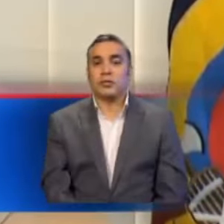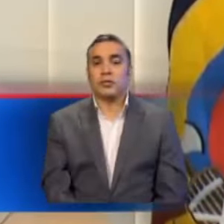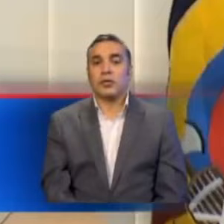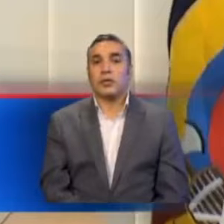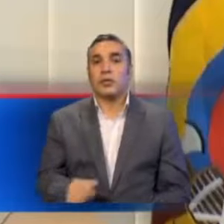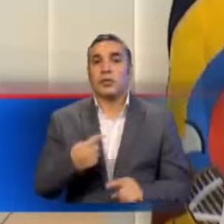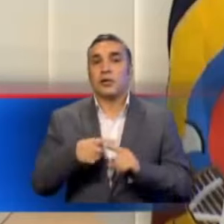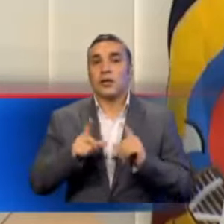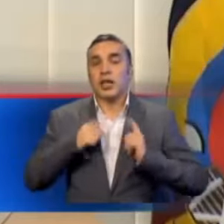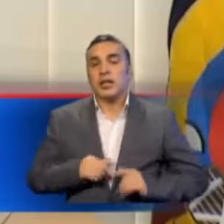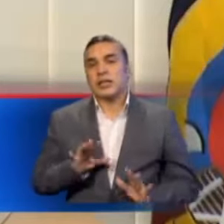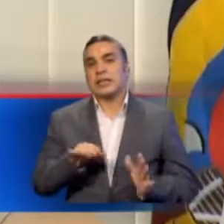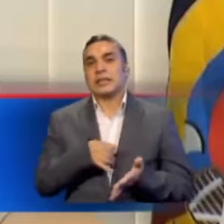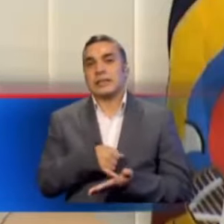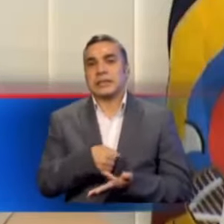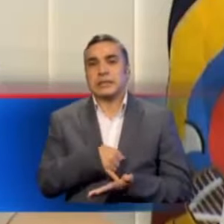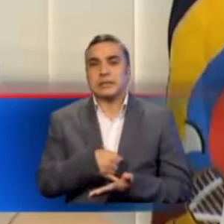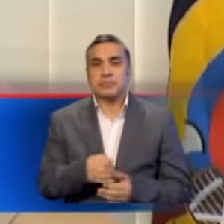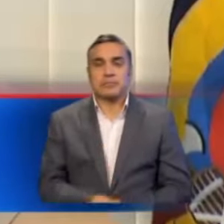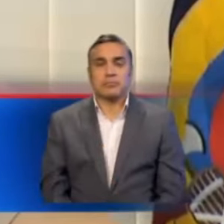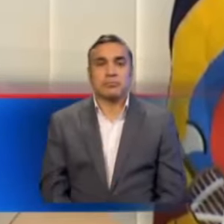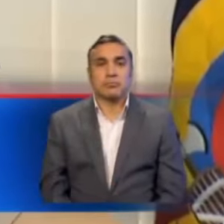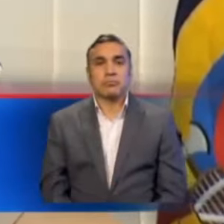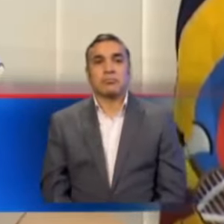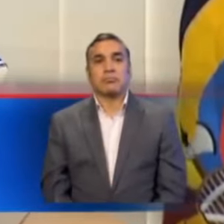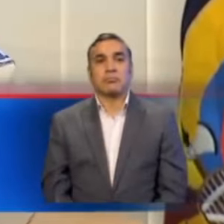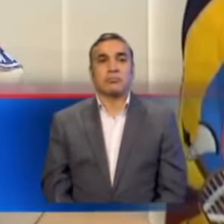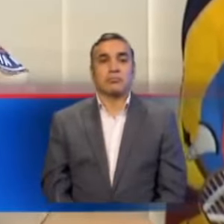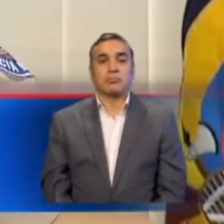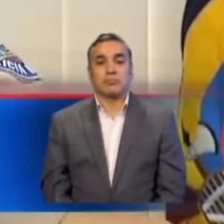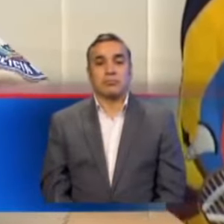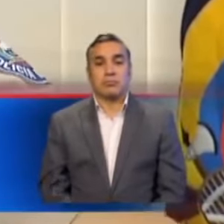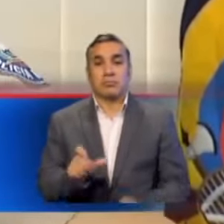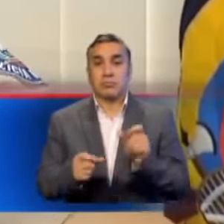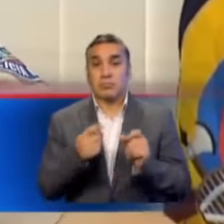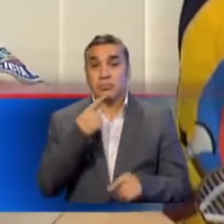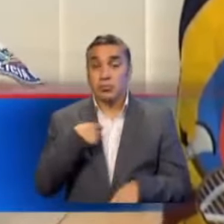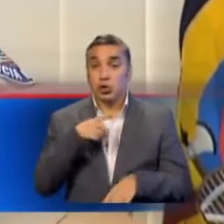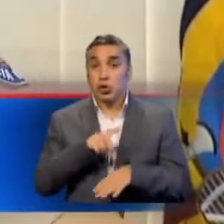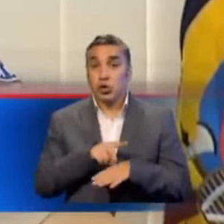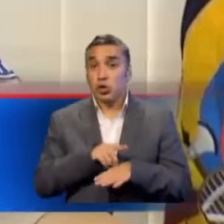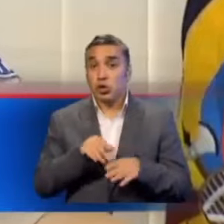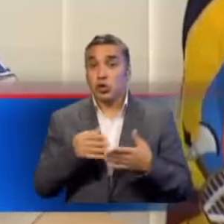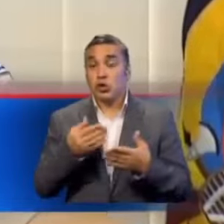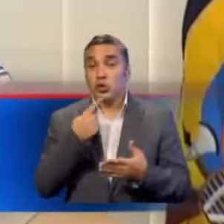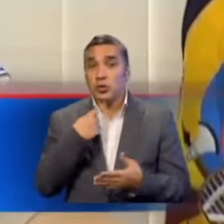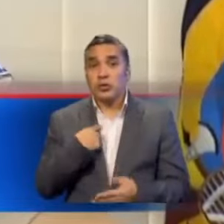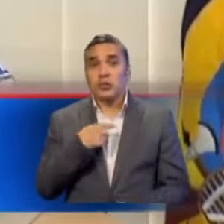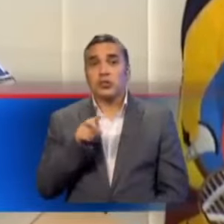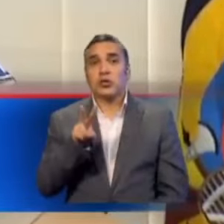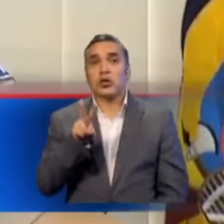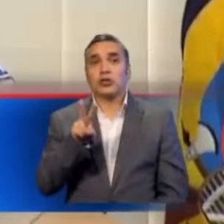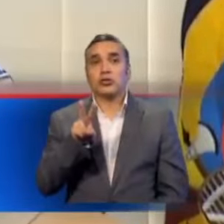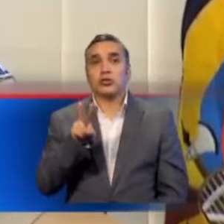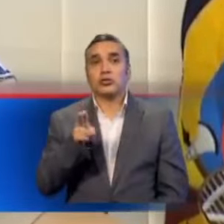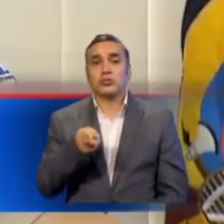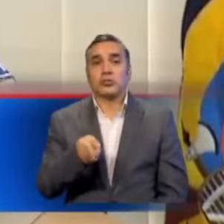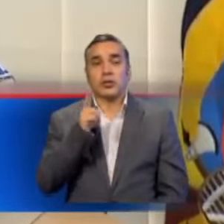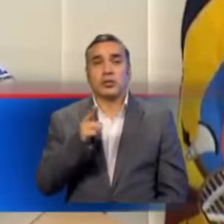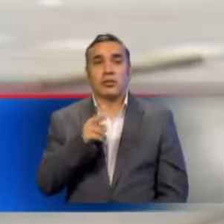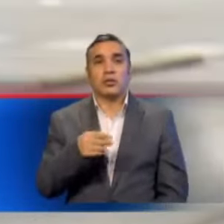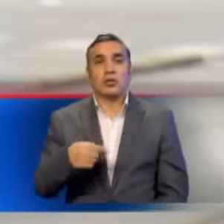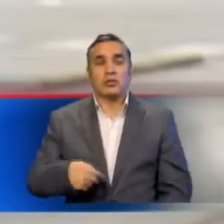pronóstico reservado. ¿Cuánto impacto va a recibir? De acuerdo a lo que los galenos nos indicaron y de acuerdo a los levantamientos, son dos impactos que recibe a la